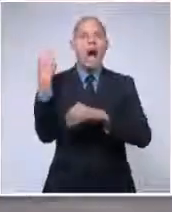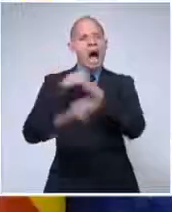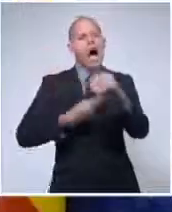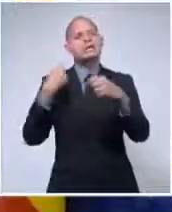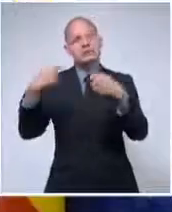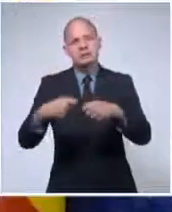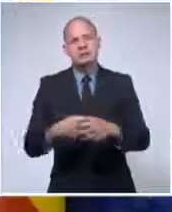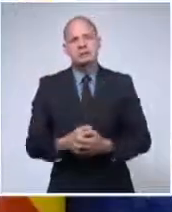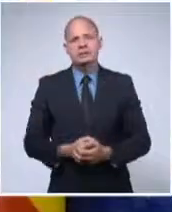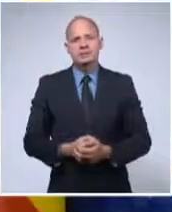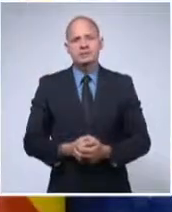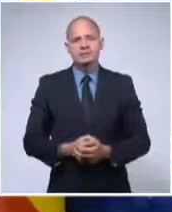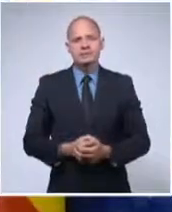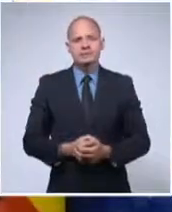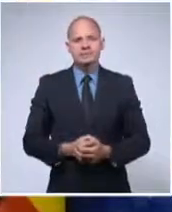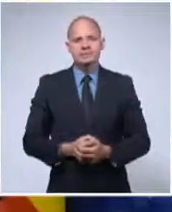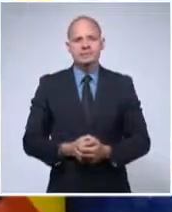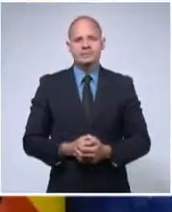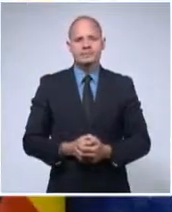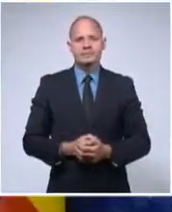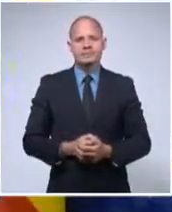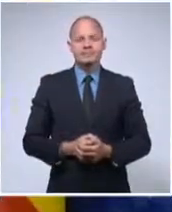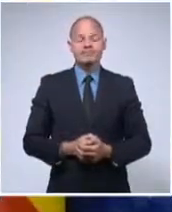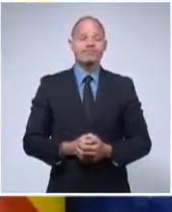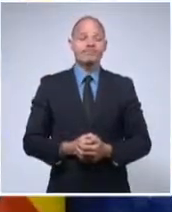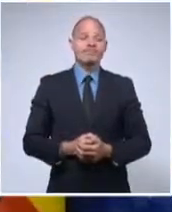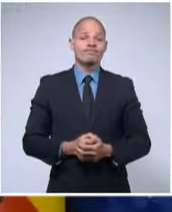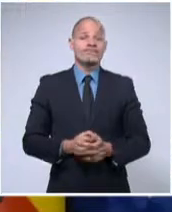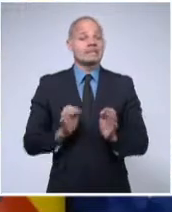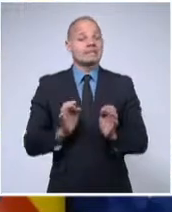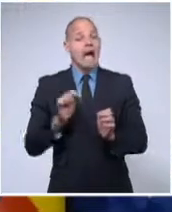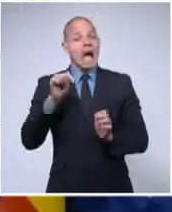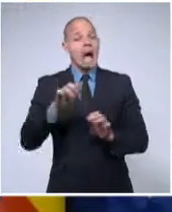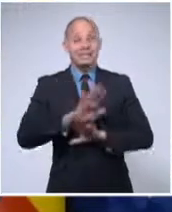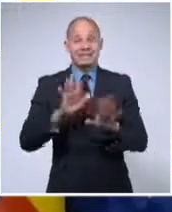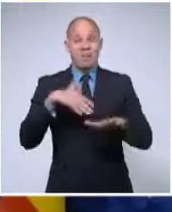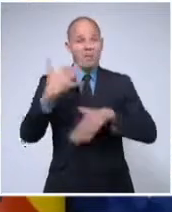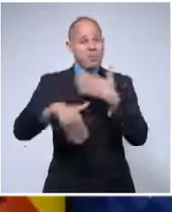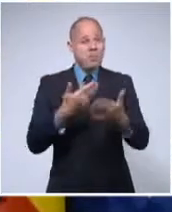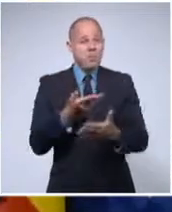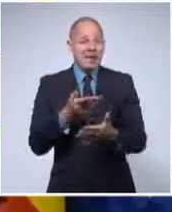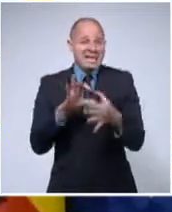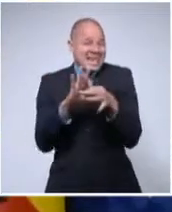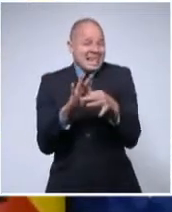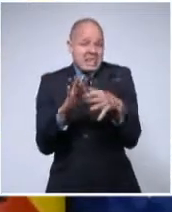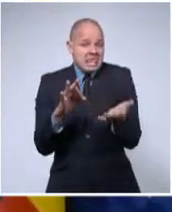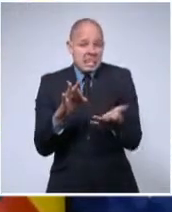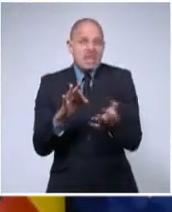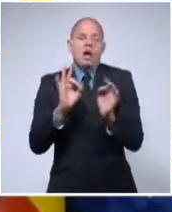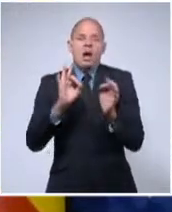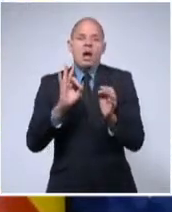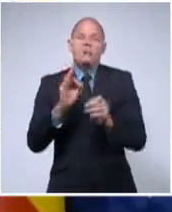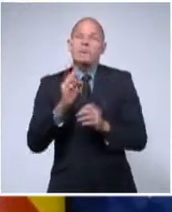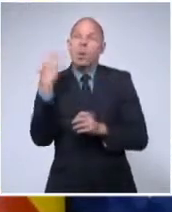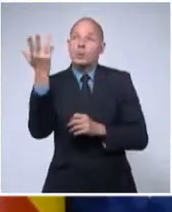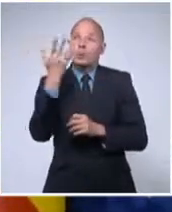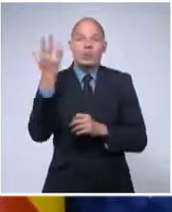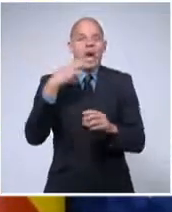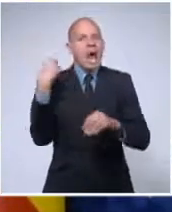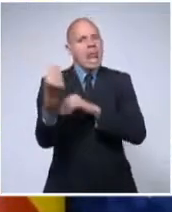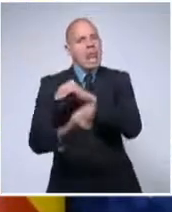vulnerables. La emergencia climática es el mayor desafío de nuestra civilización. Debemos entender, por tanto, que la acción climática no es solo una